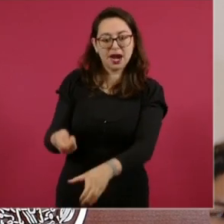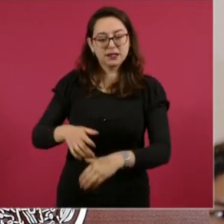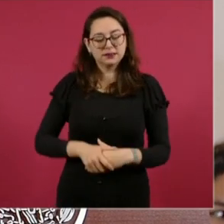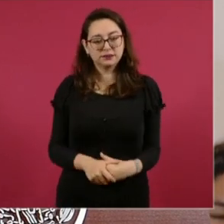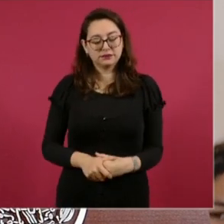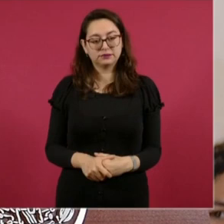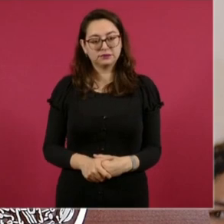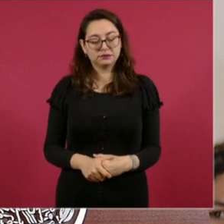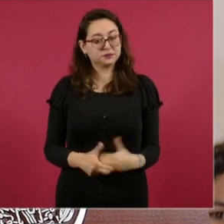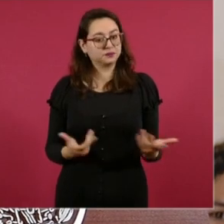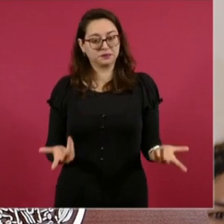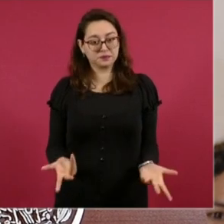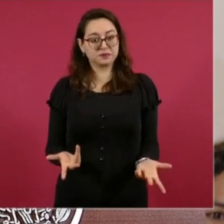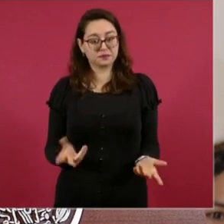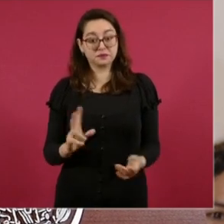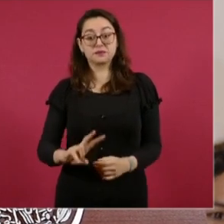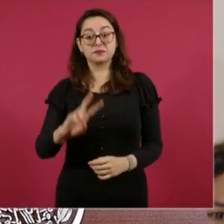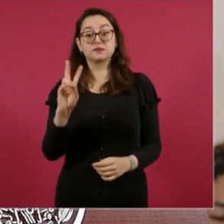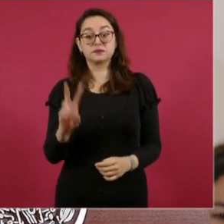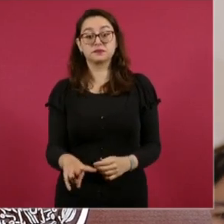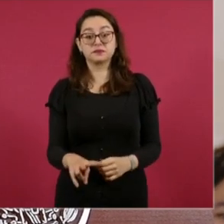es un hecho